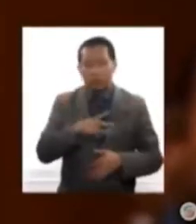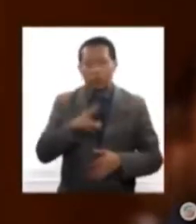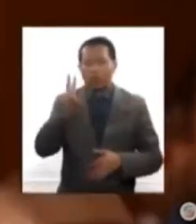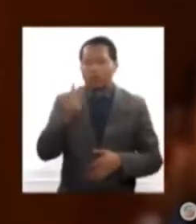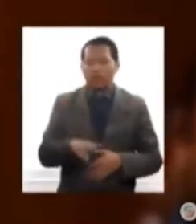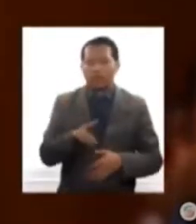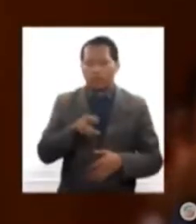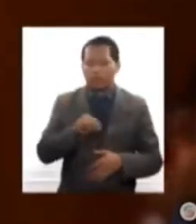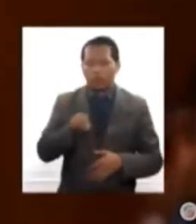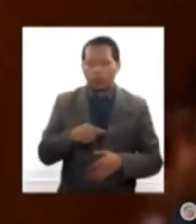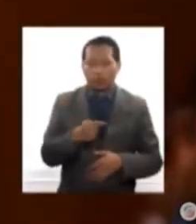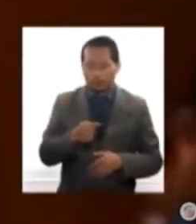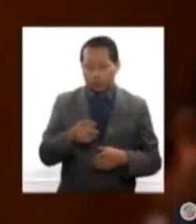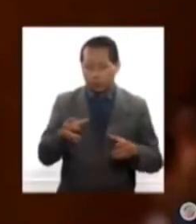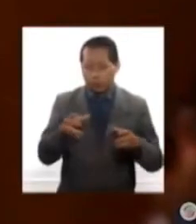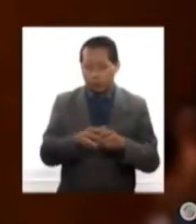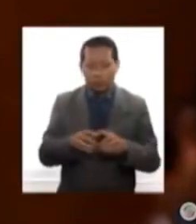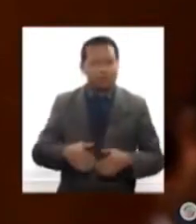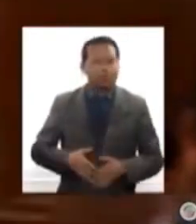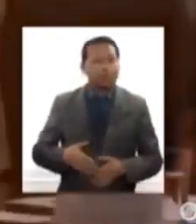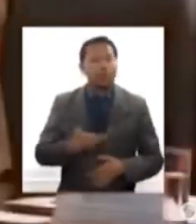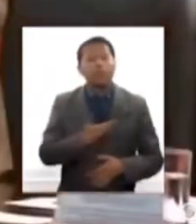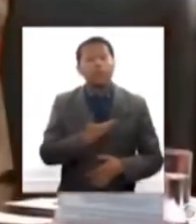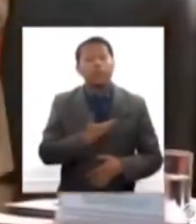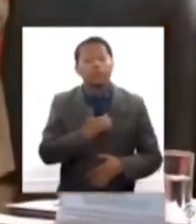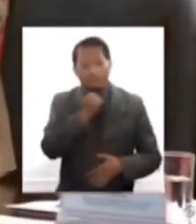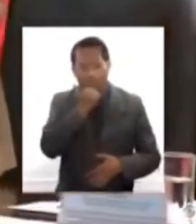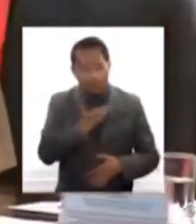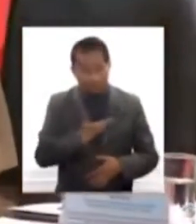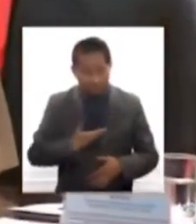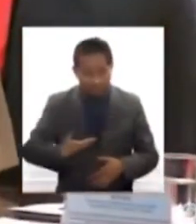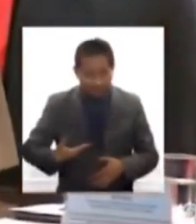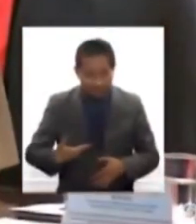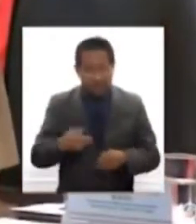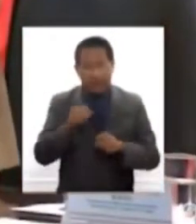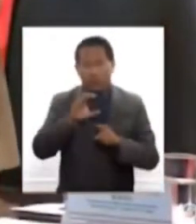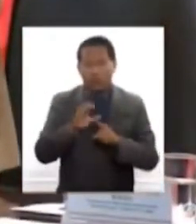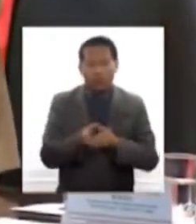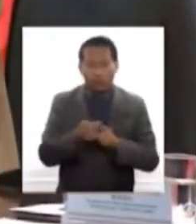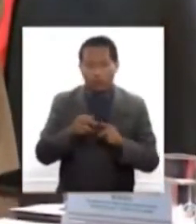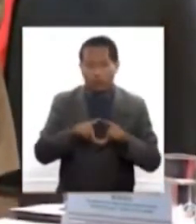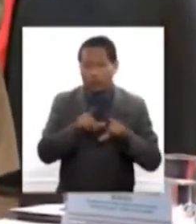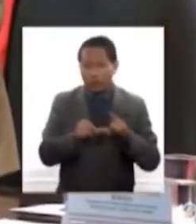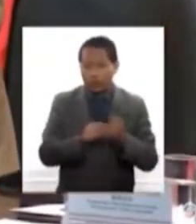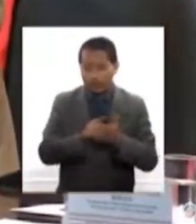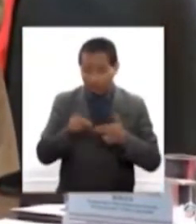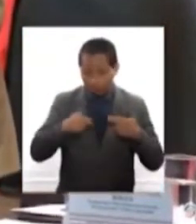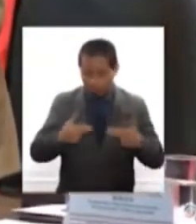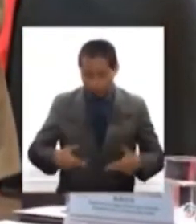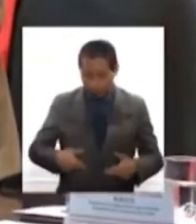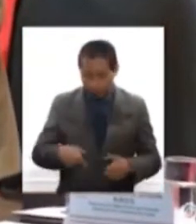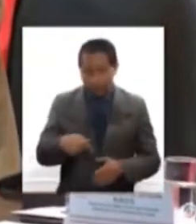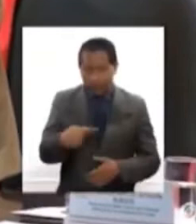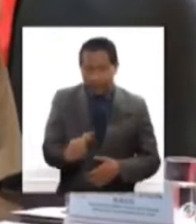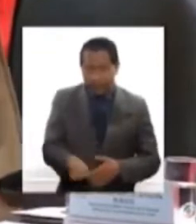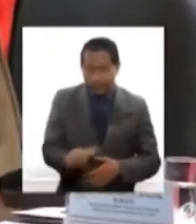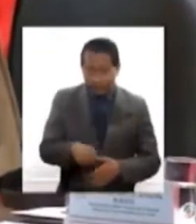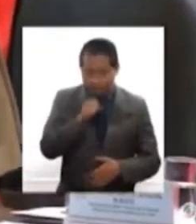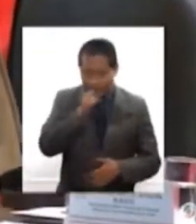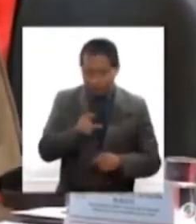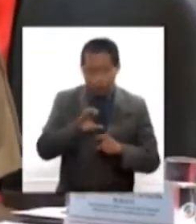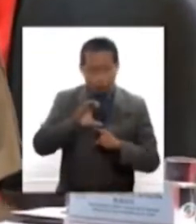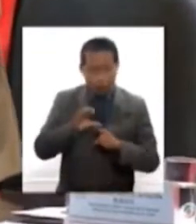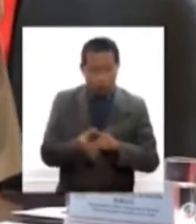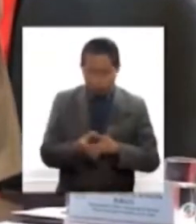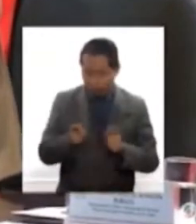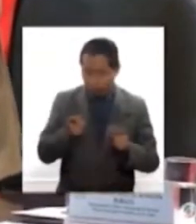los reglamentos. Entonces es muy importante, no es que se le haya prohibido hablar, no es que no se le haya